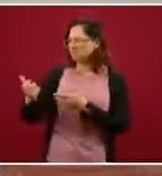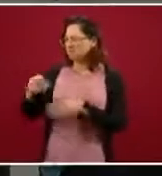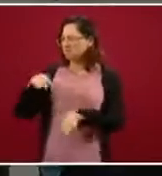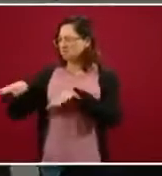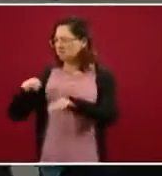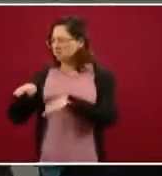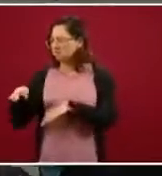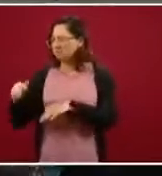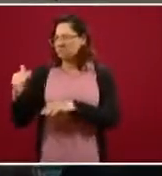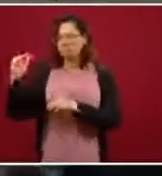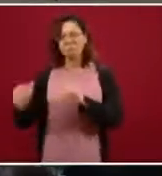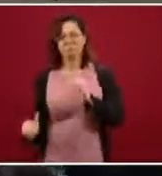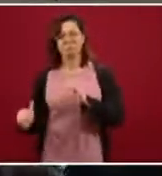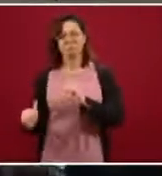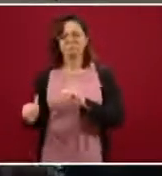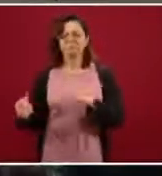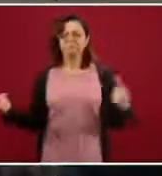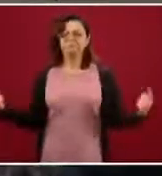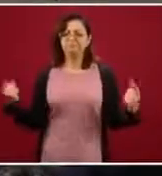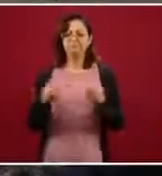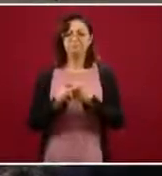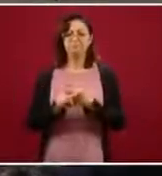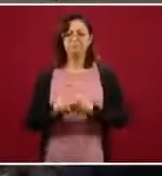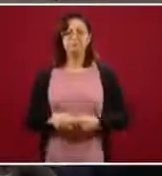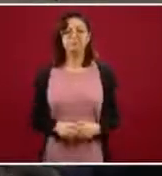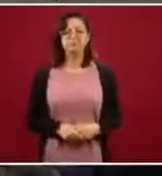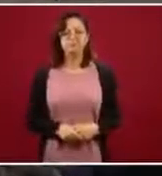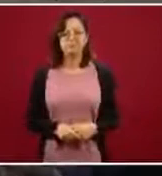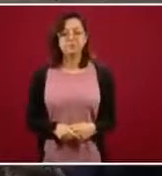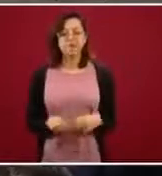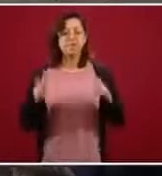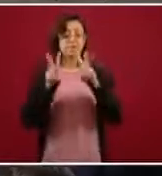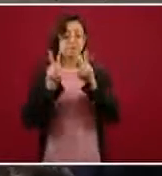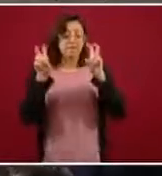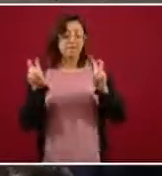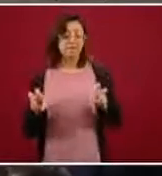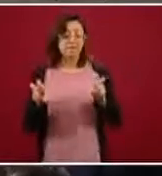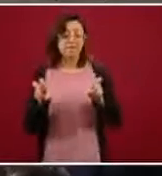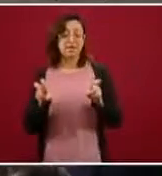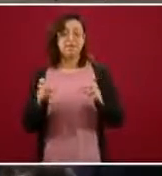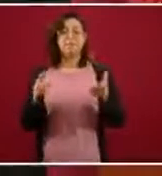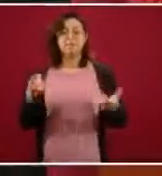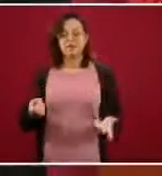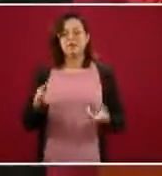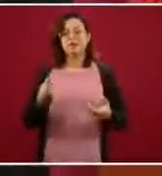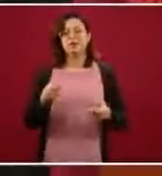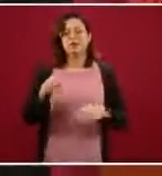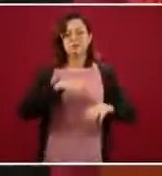público. Adelante. En el caso particular de esta empresa